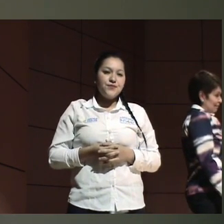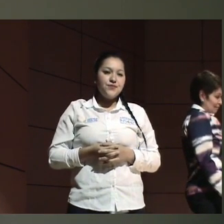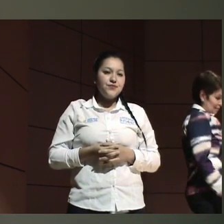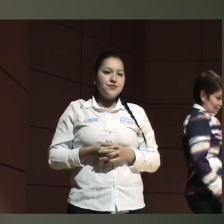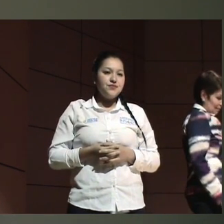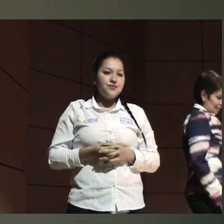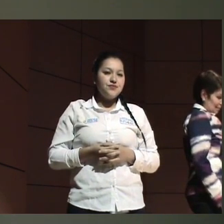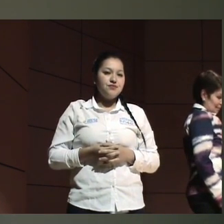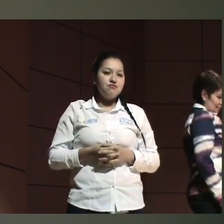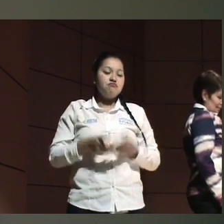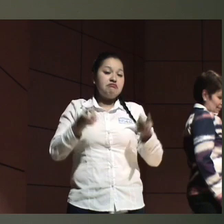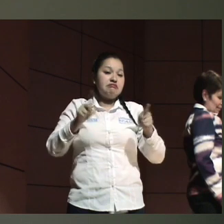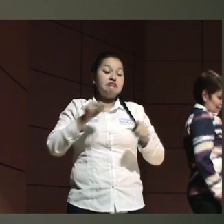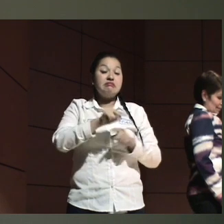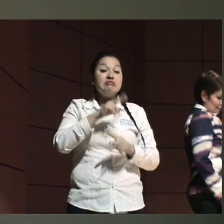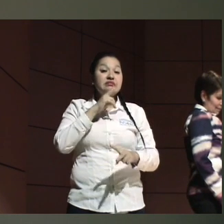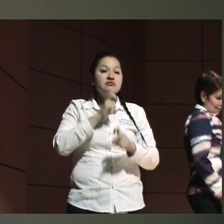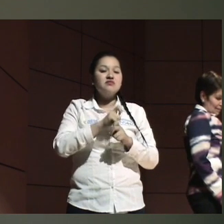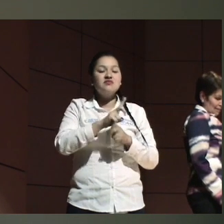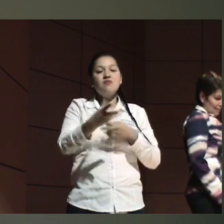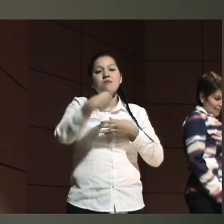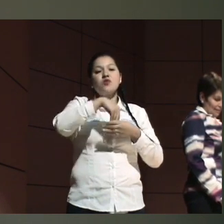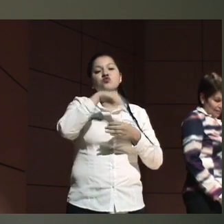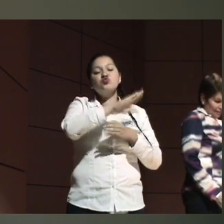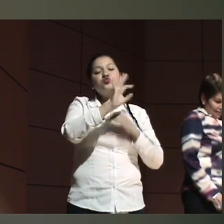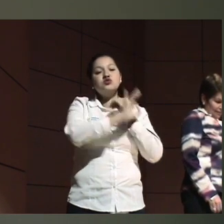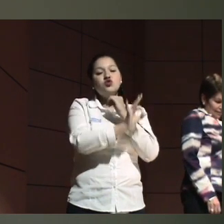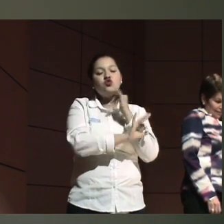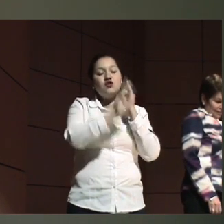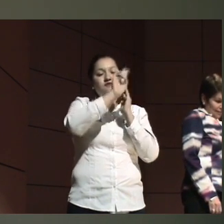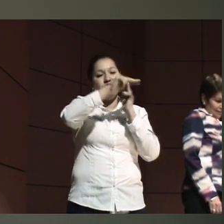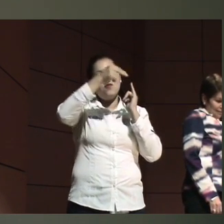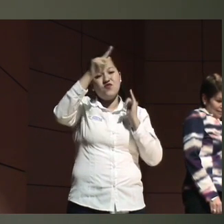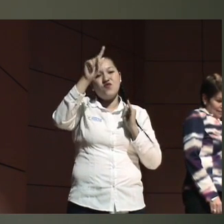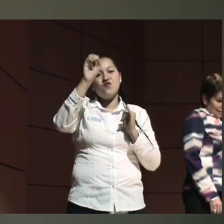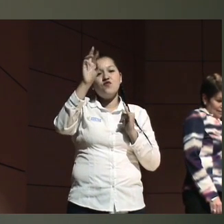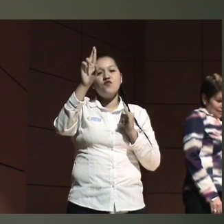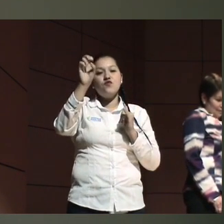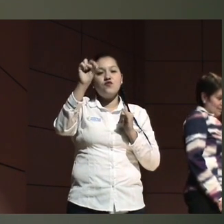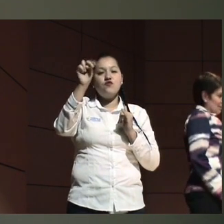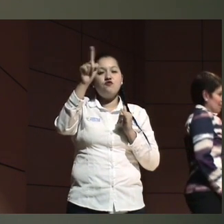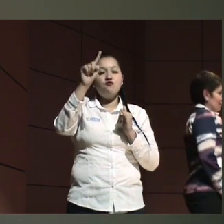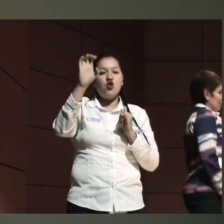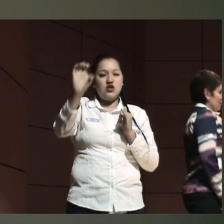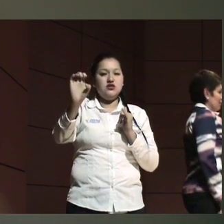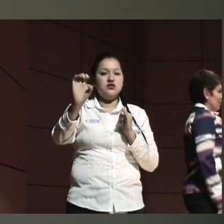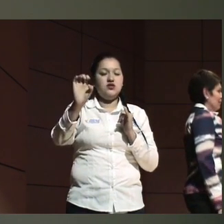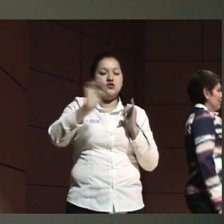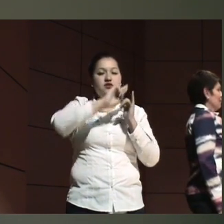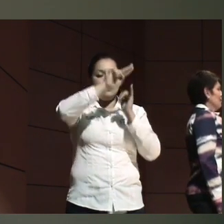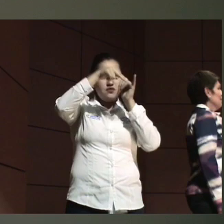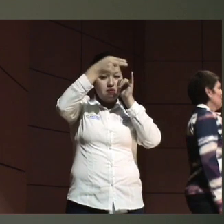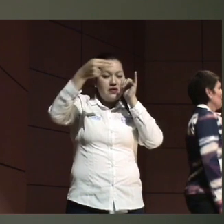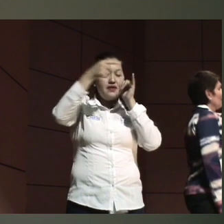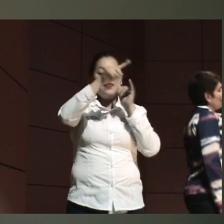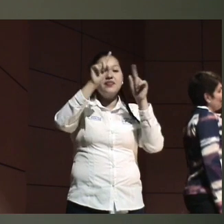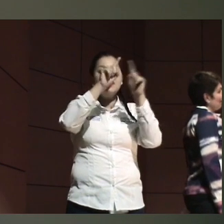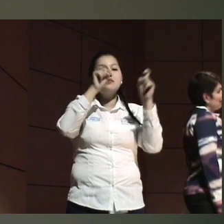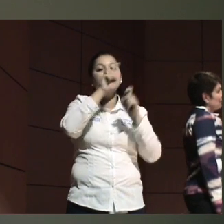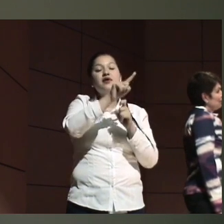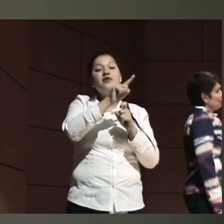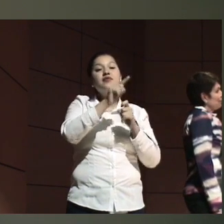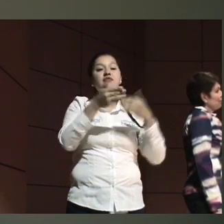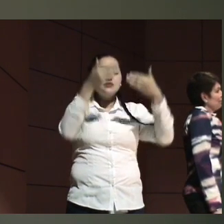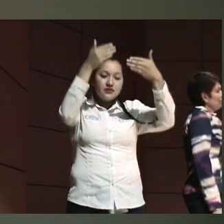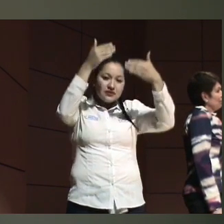tenemos también la dificultad interior de la psicología forense que hablamos de la discapacidad en general sin evaluar